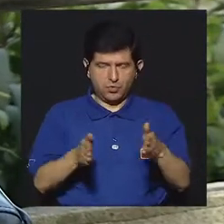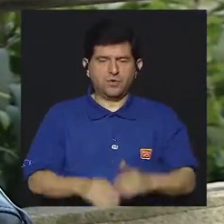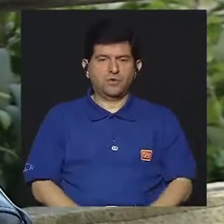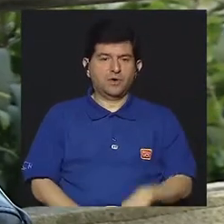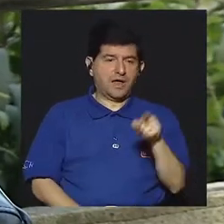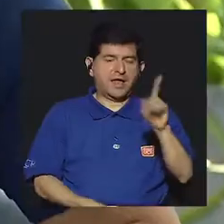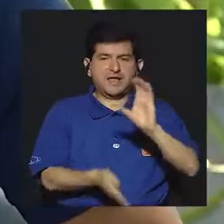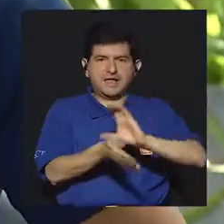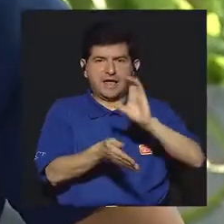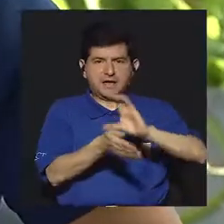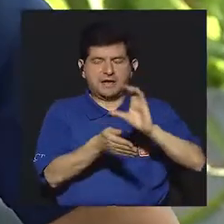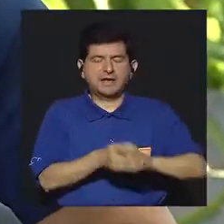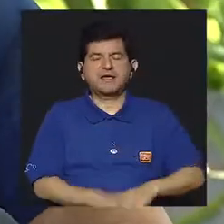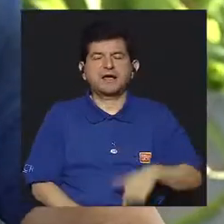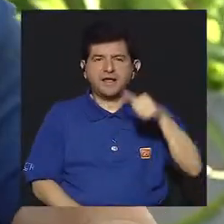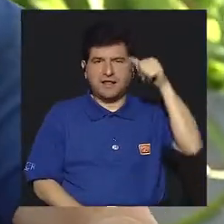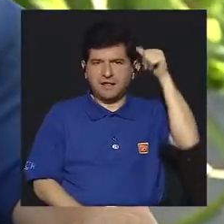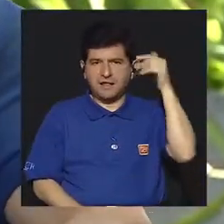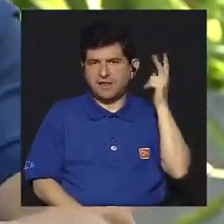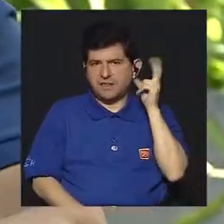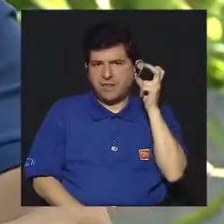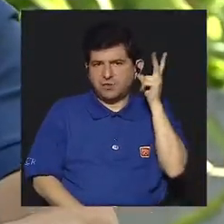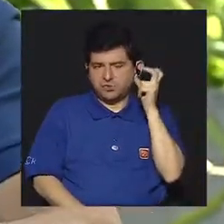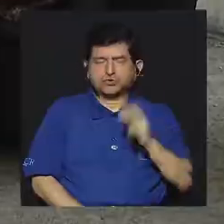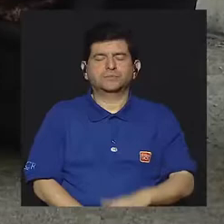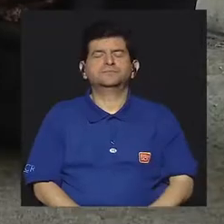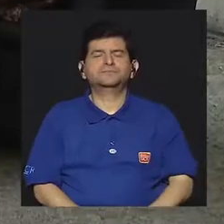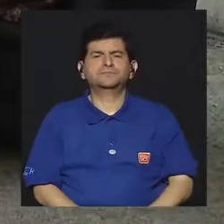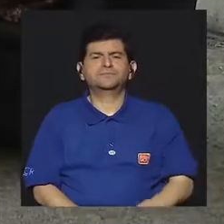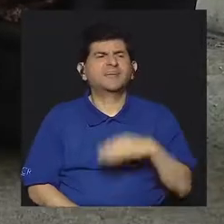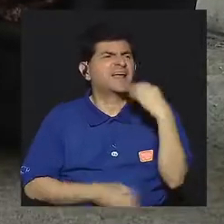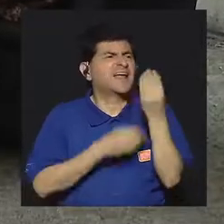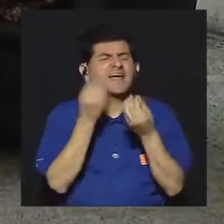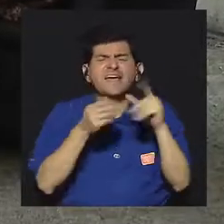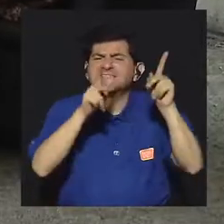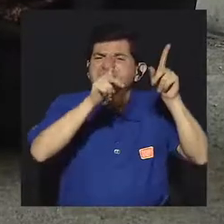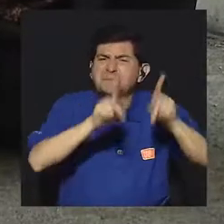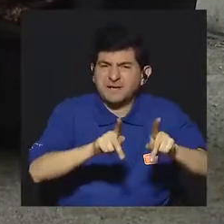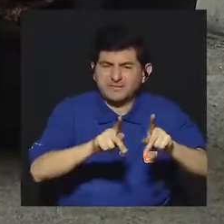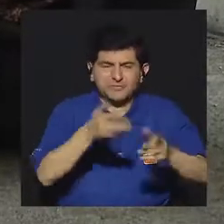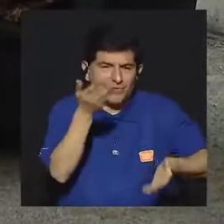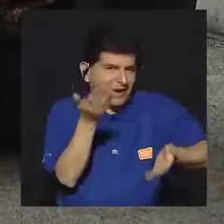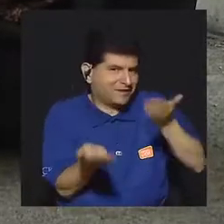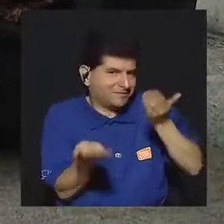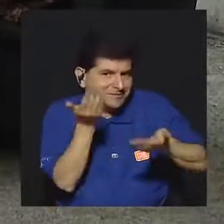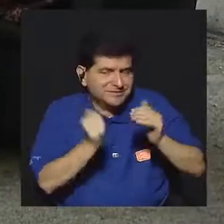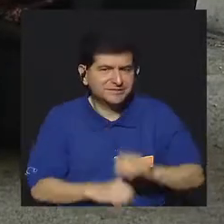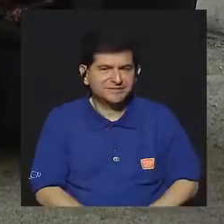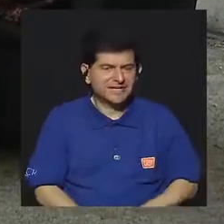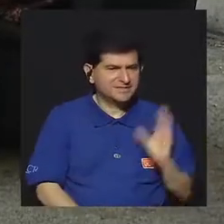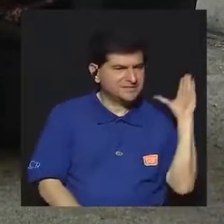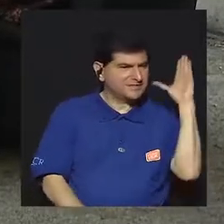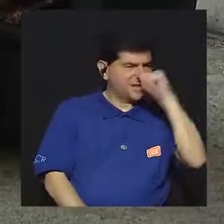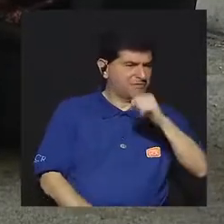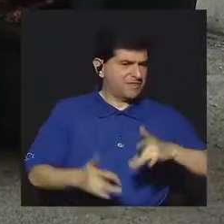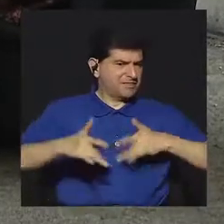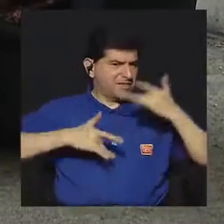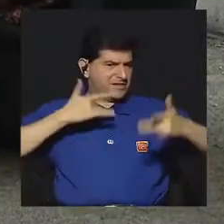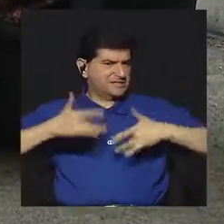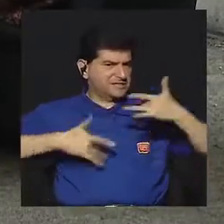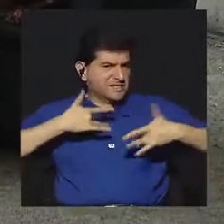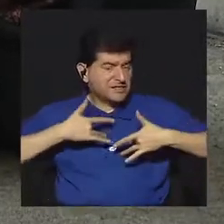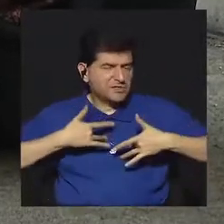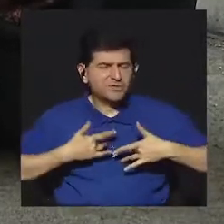ella de la Clínica de la Audición. Dayana, ¿qué hacer si una persona detecta